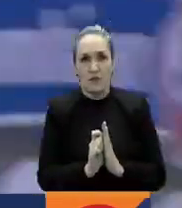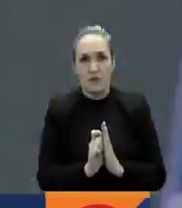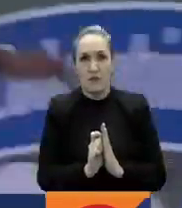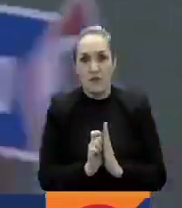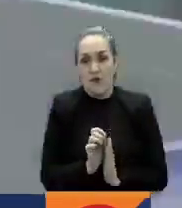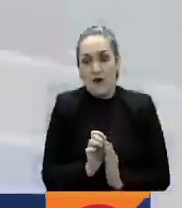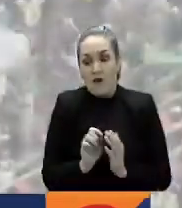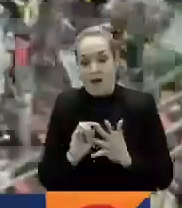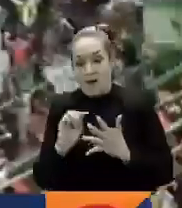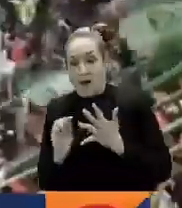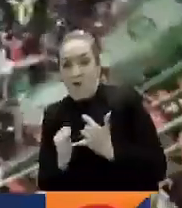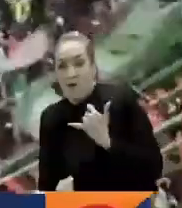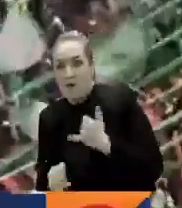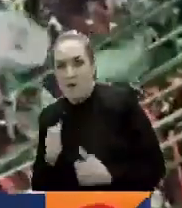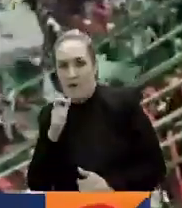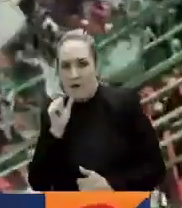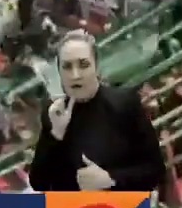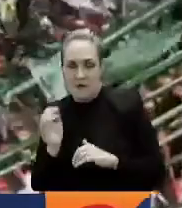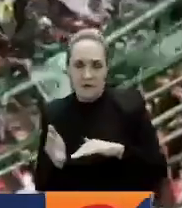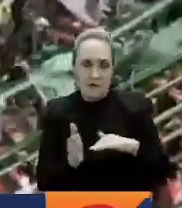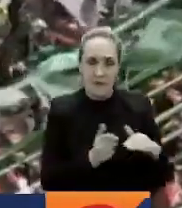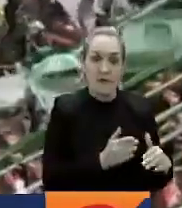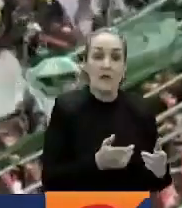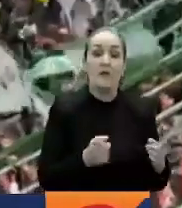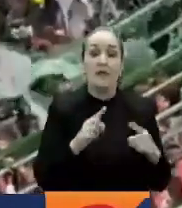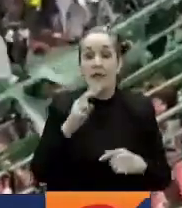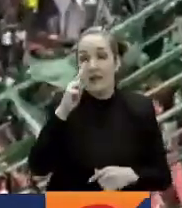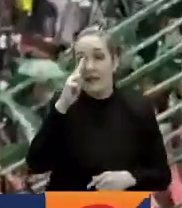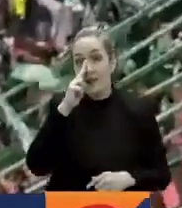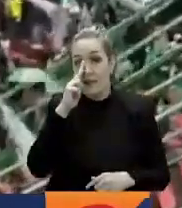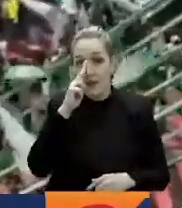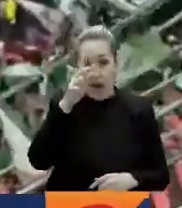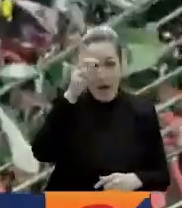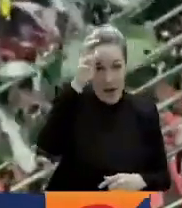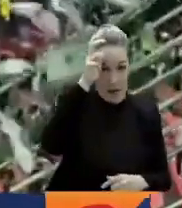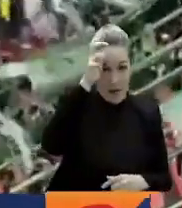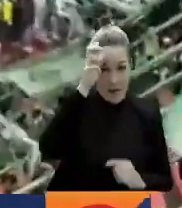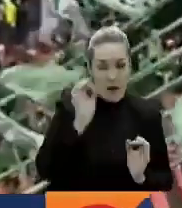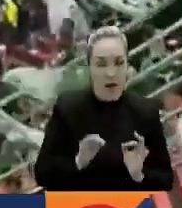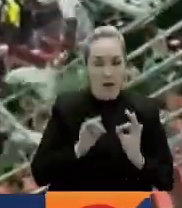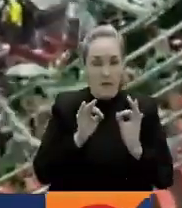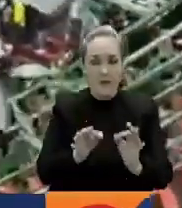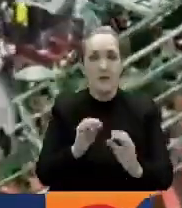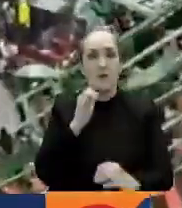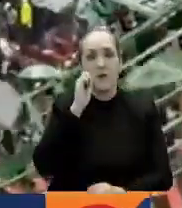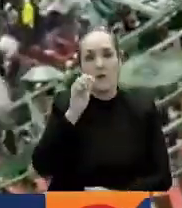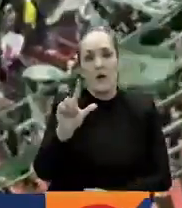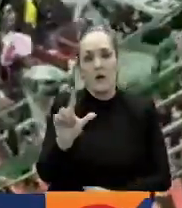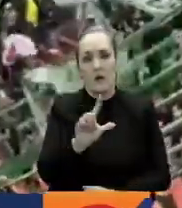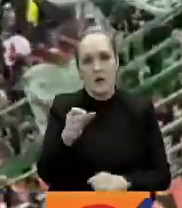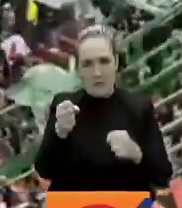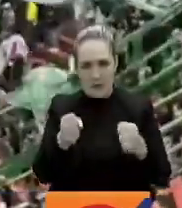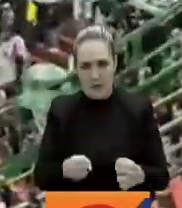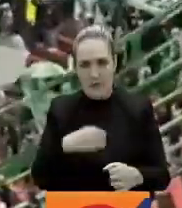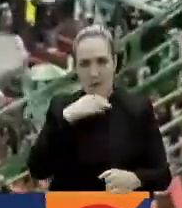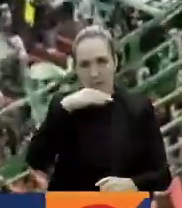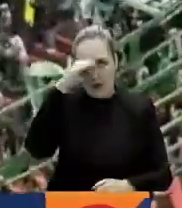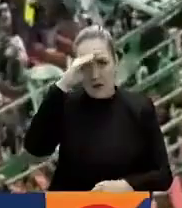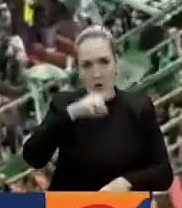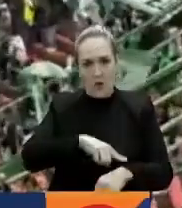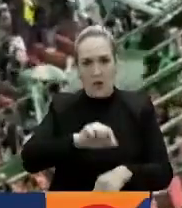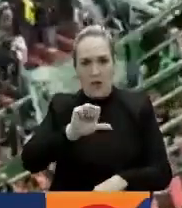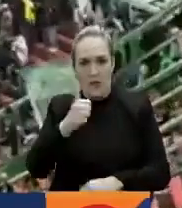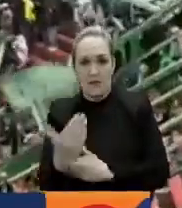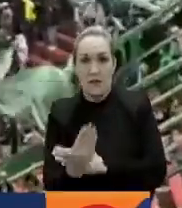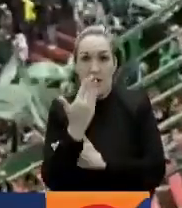sobre Once Caldas. Finalmente, el juego entre Atlético Nacional de América se disputará este lunes en el estadio Atanasio Girardot a las 10 de la mañana y